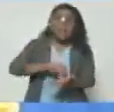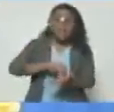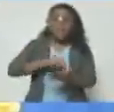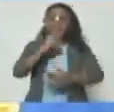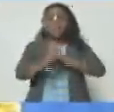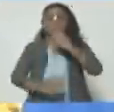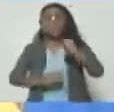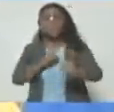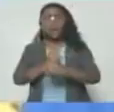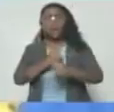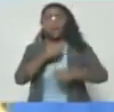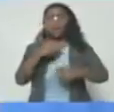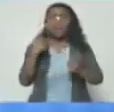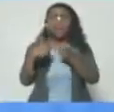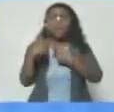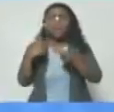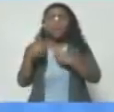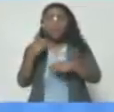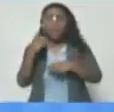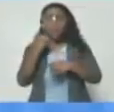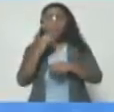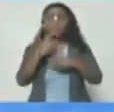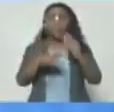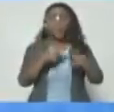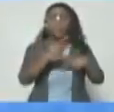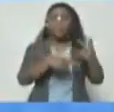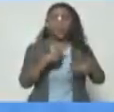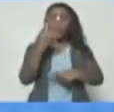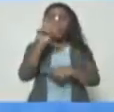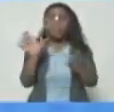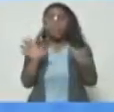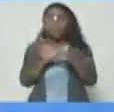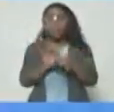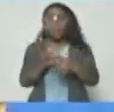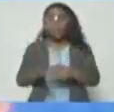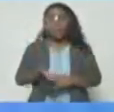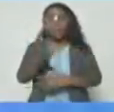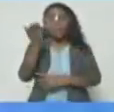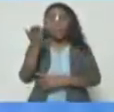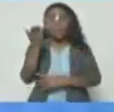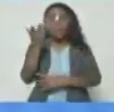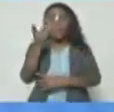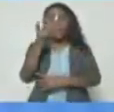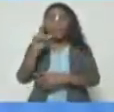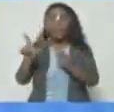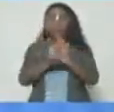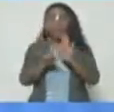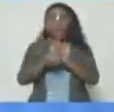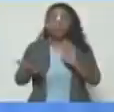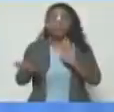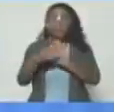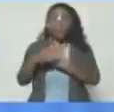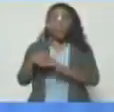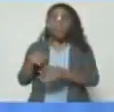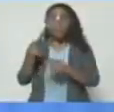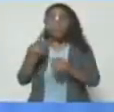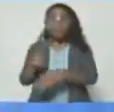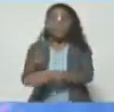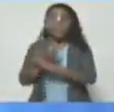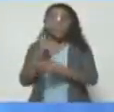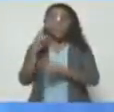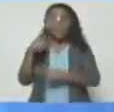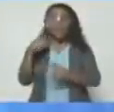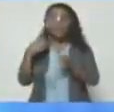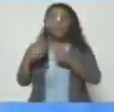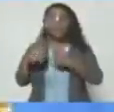Productiva, porque uno de los anillos primeros que tiene la ley antibloqueo es el empresariado venezolano. Y